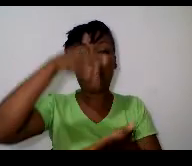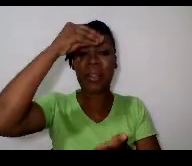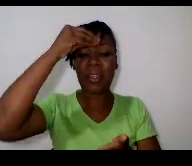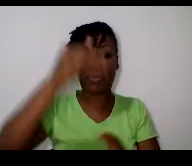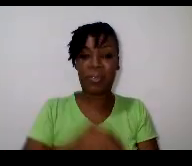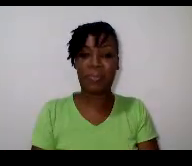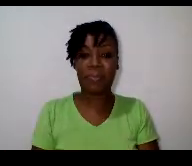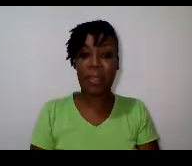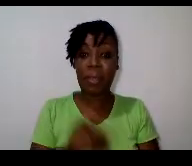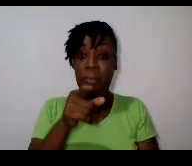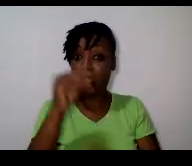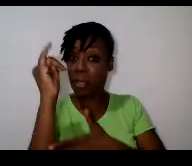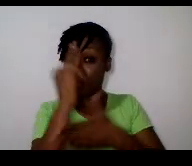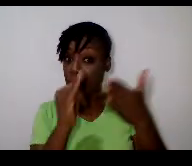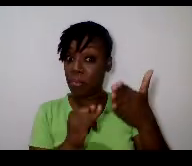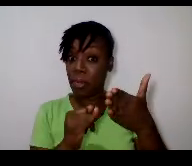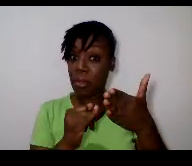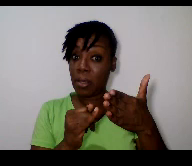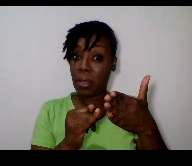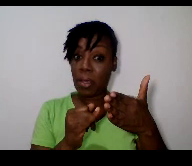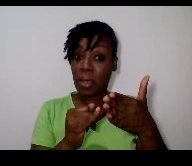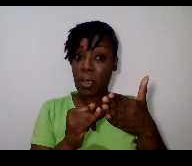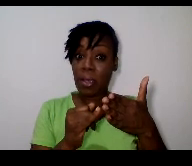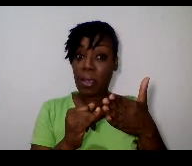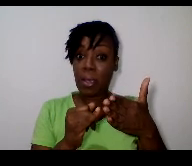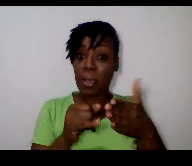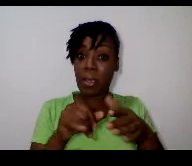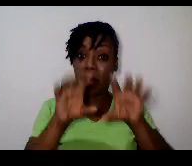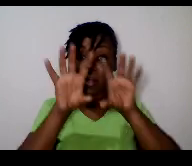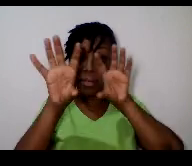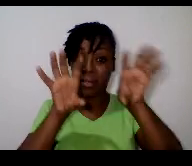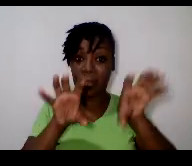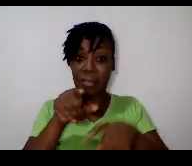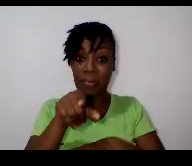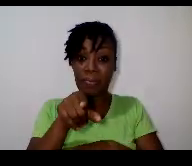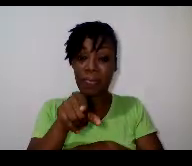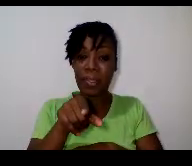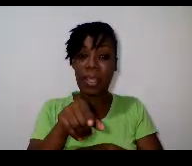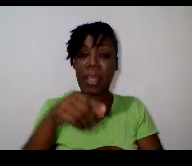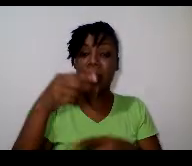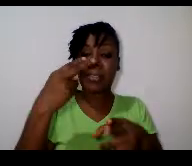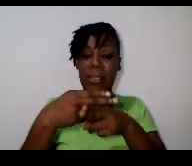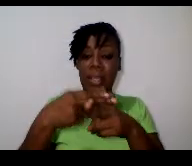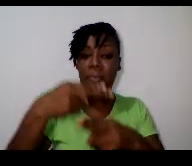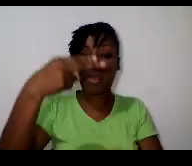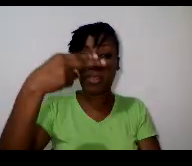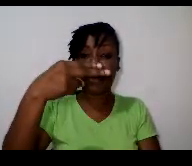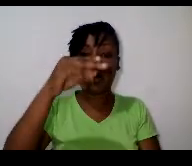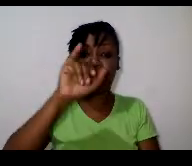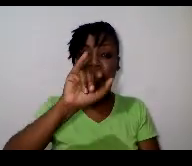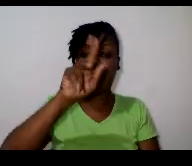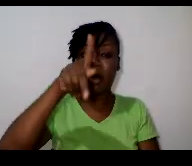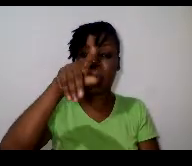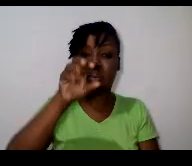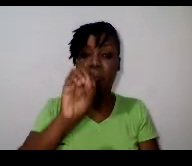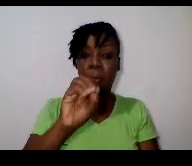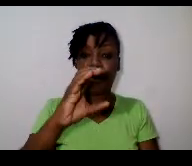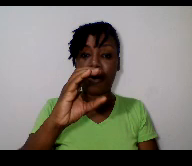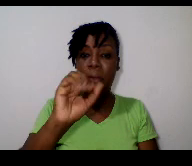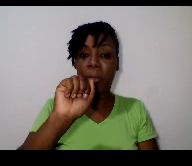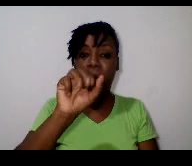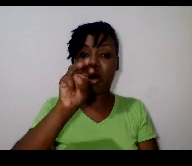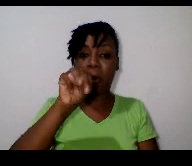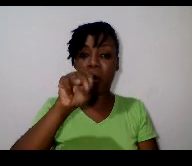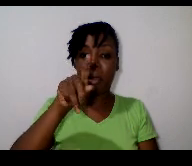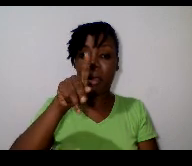que ven ahí, esa estructura morada que ven ahí, se llama el hipocampo. Y entonces, la imagen que